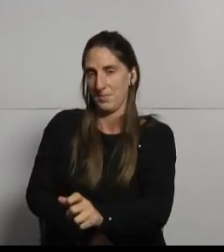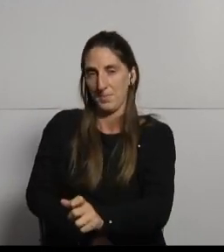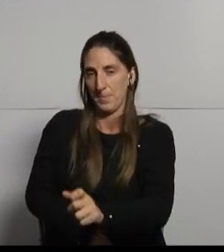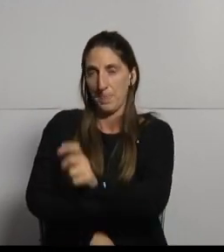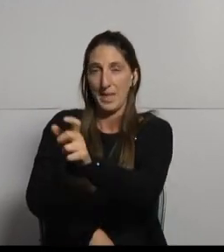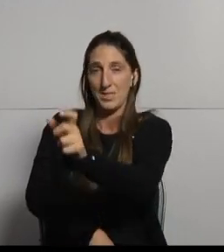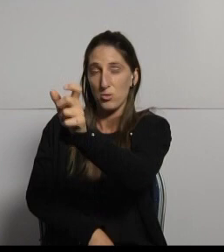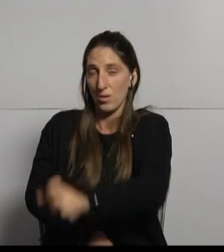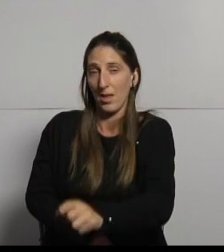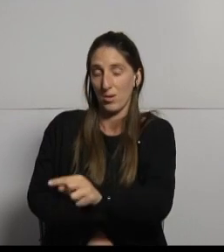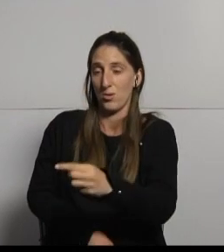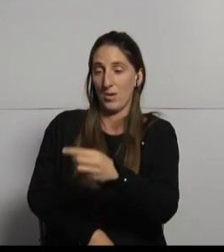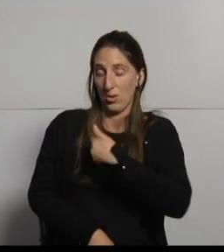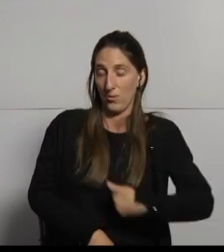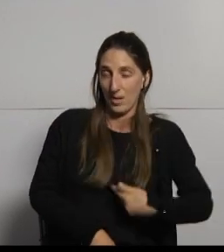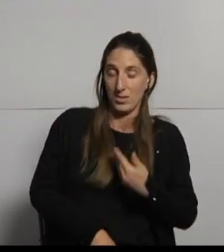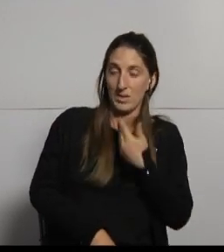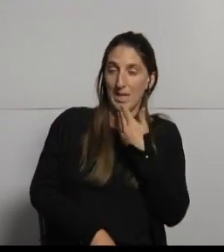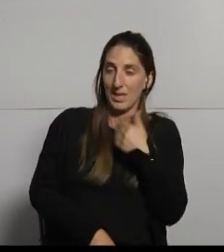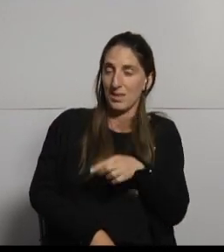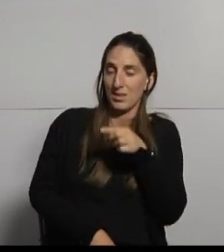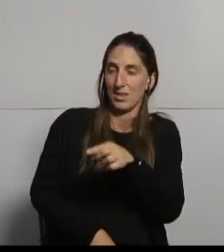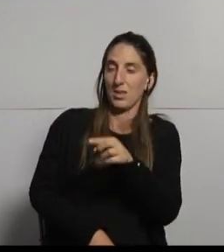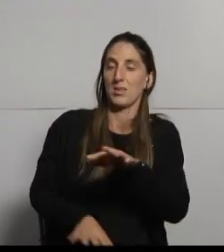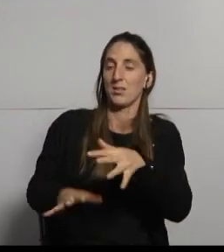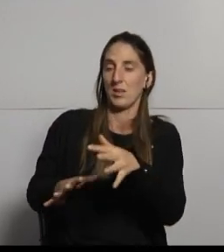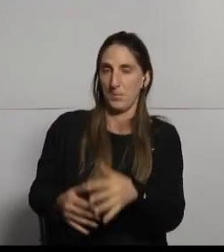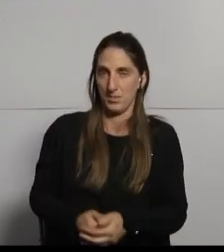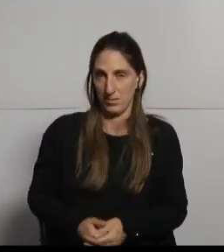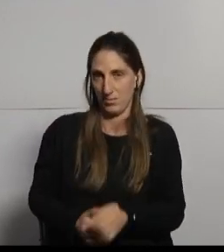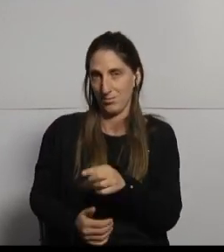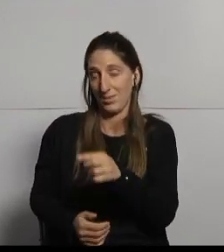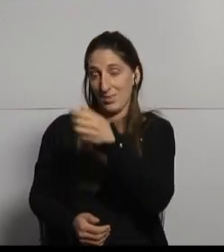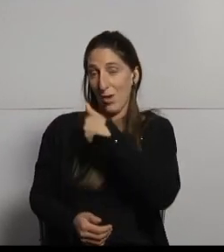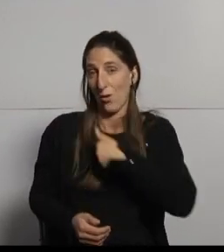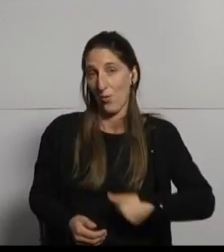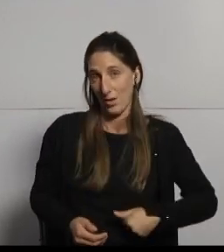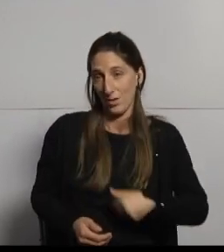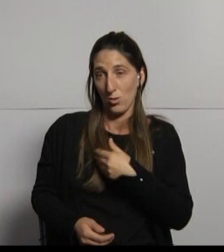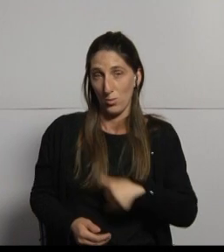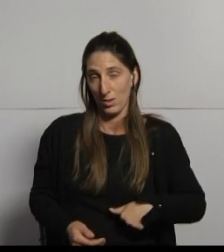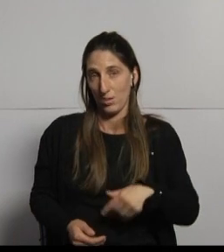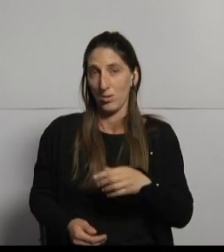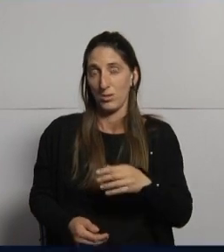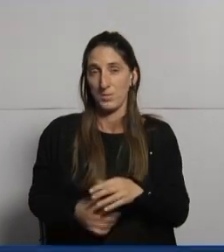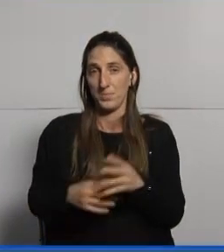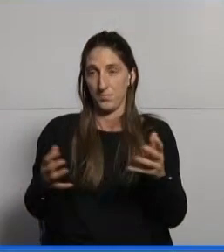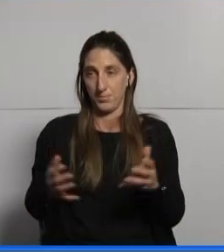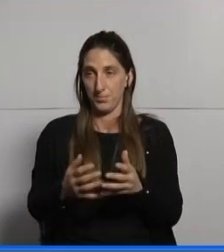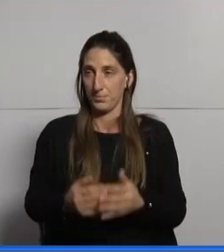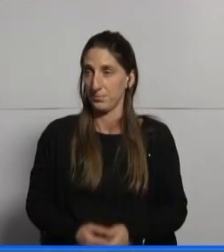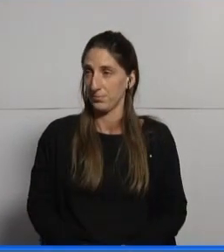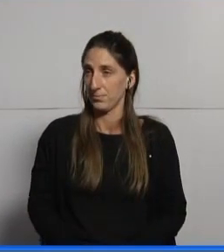el gobierno los entiende las necesidades y sus inquietudes. Y ese tipo de gobiernos son los gobiernos cognitivos.